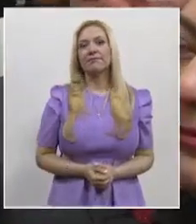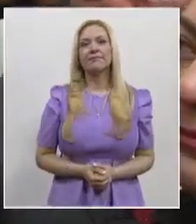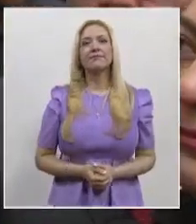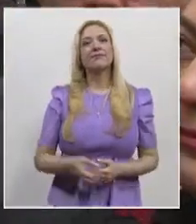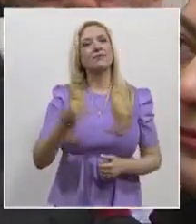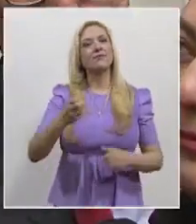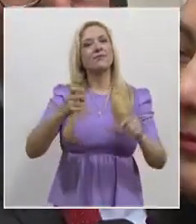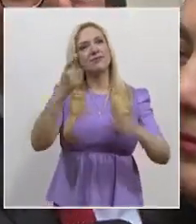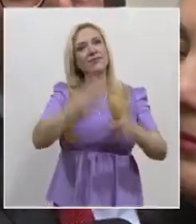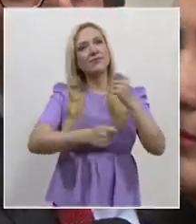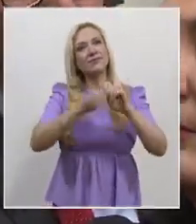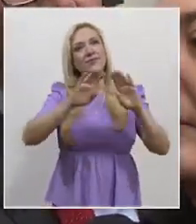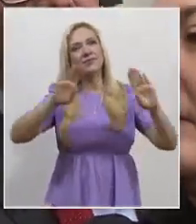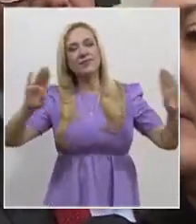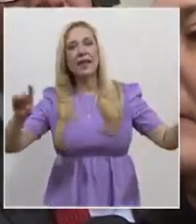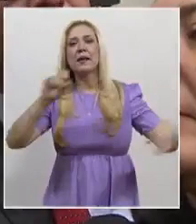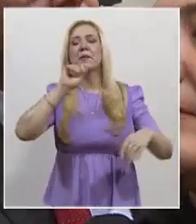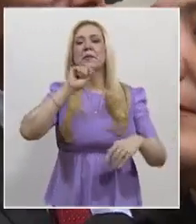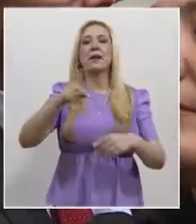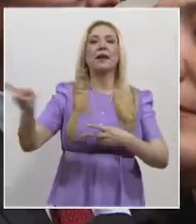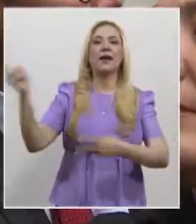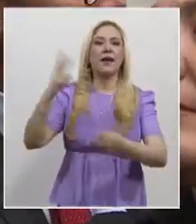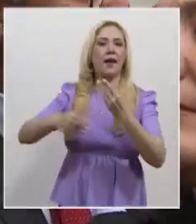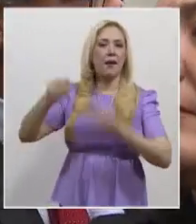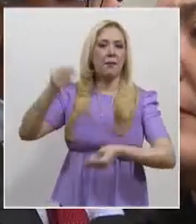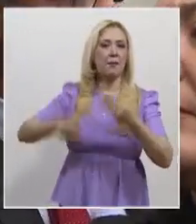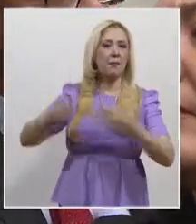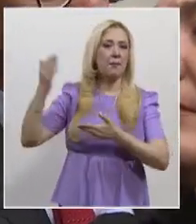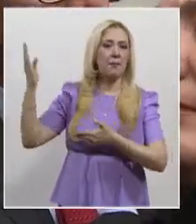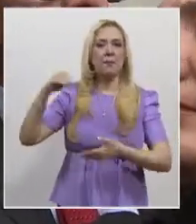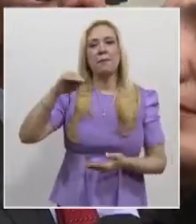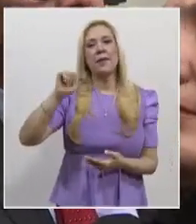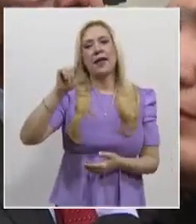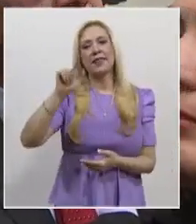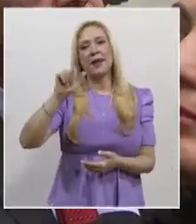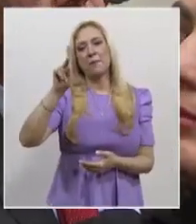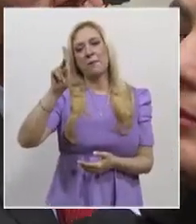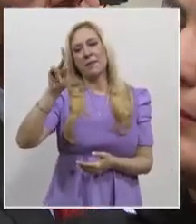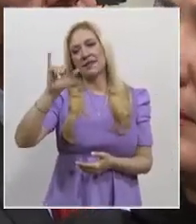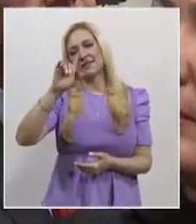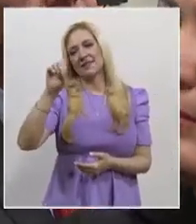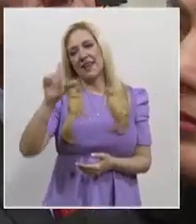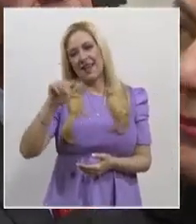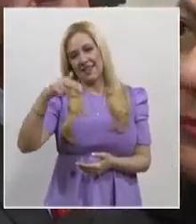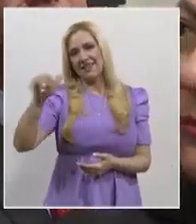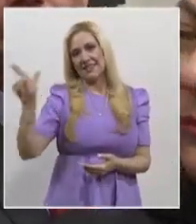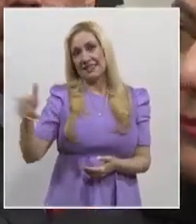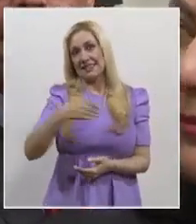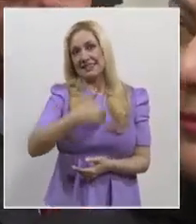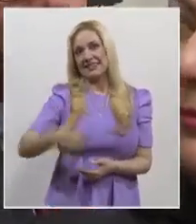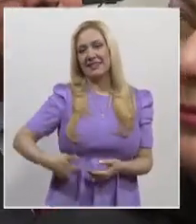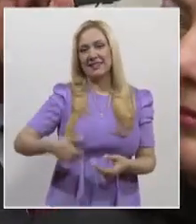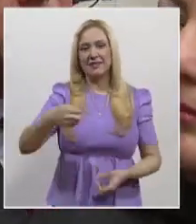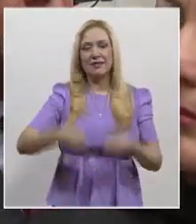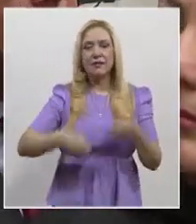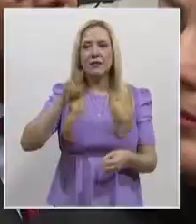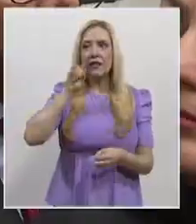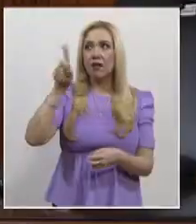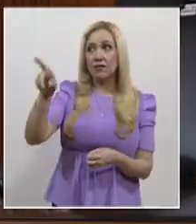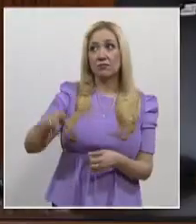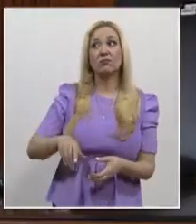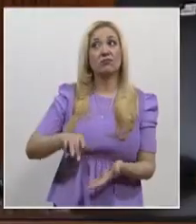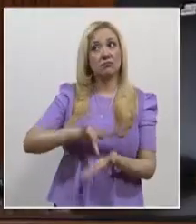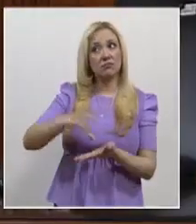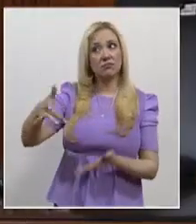En la develación de la placa también participó el magistrado Felipe de la Mata Pizaña, quien resaltó que la resolución de la Suprema Corte en